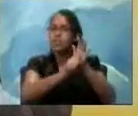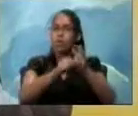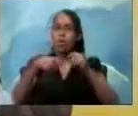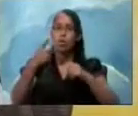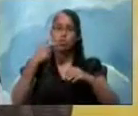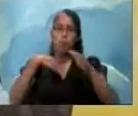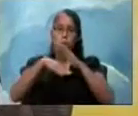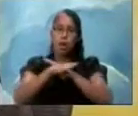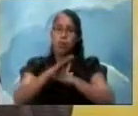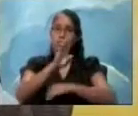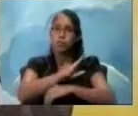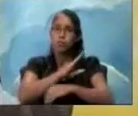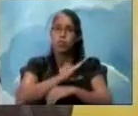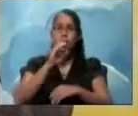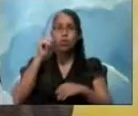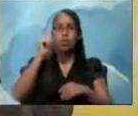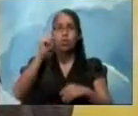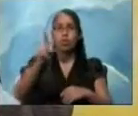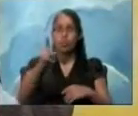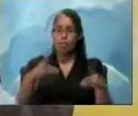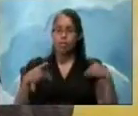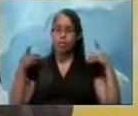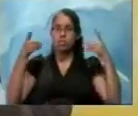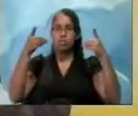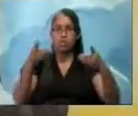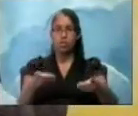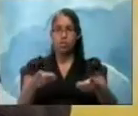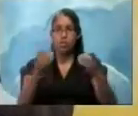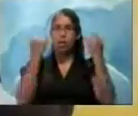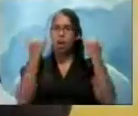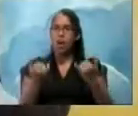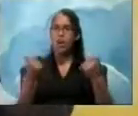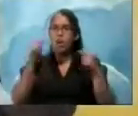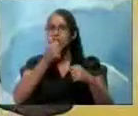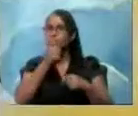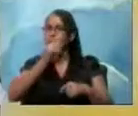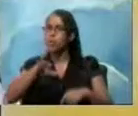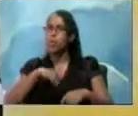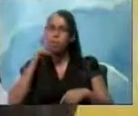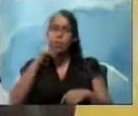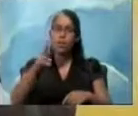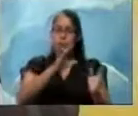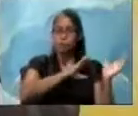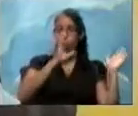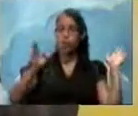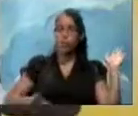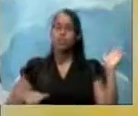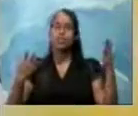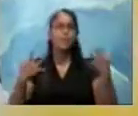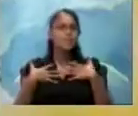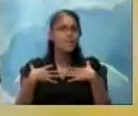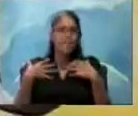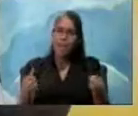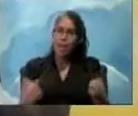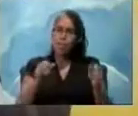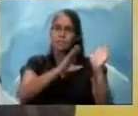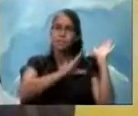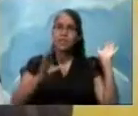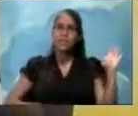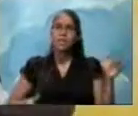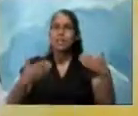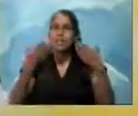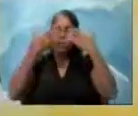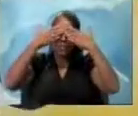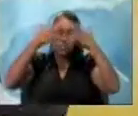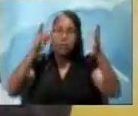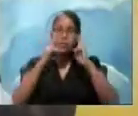vamos a tomar una decisión. Ahora, aquí podemos ver a un Cristo que sanaba, a un Cristo que le daba a los ciegos vista,